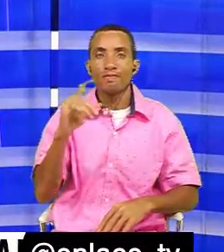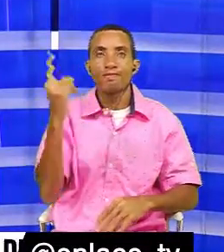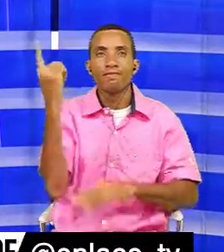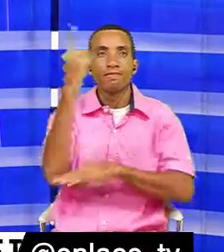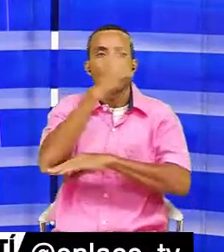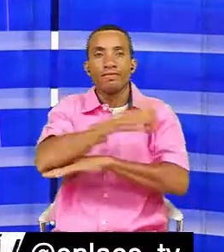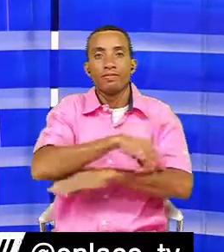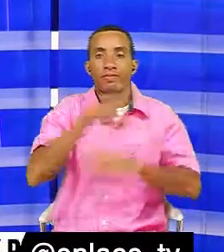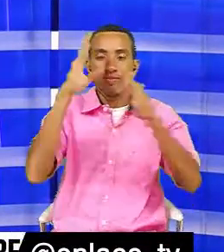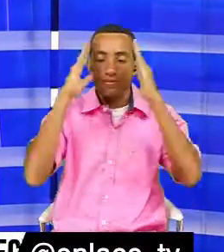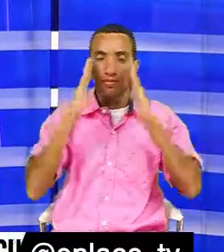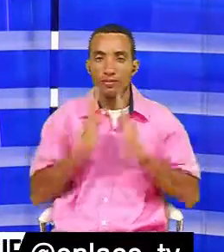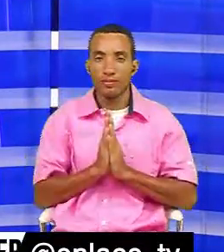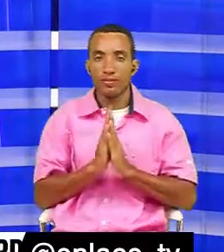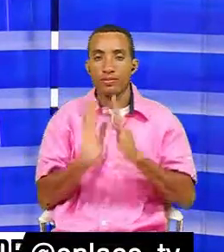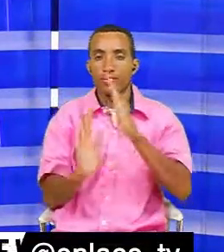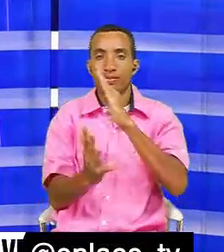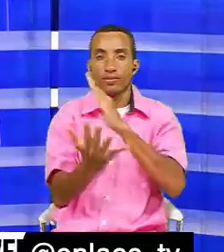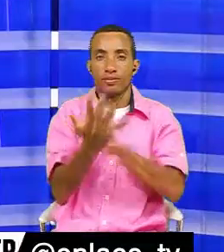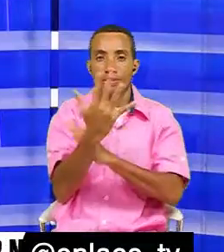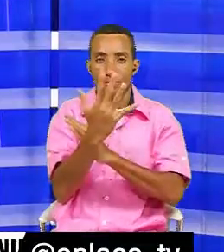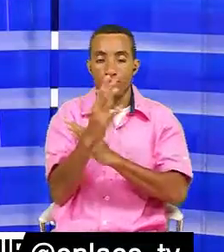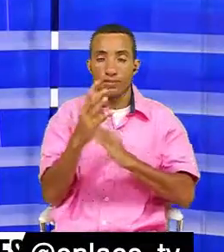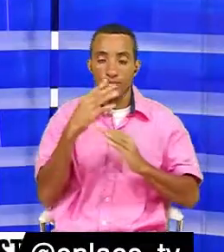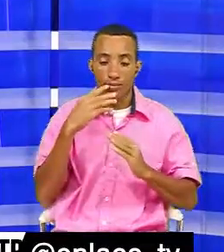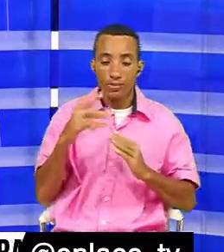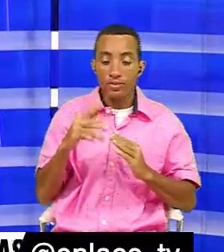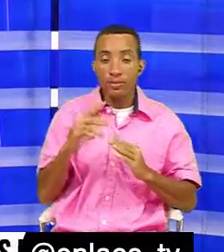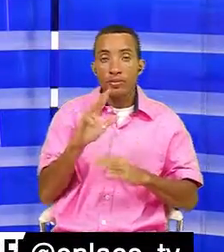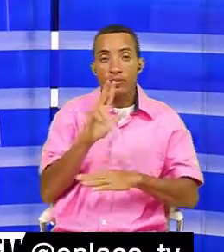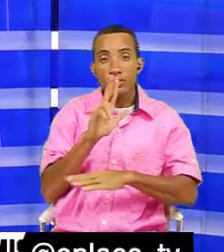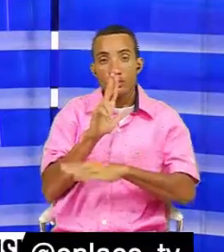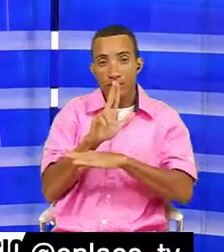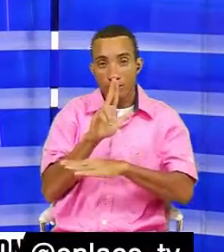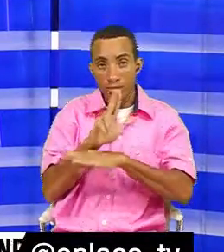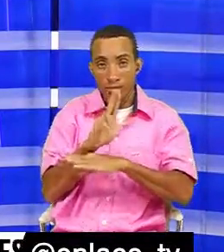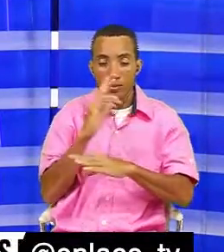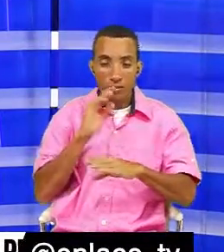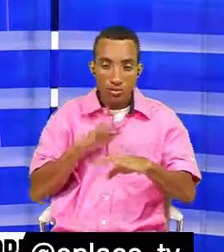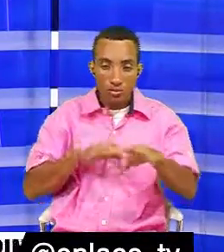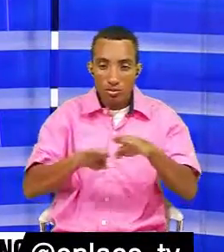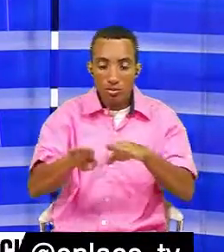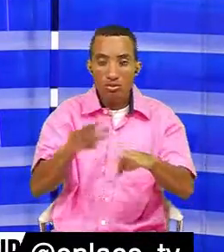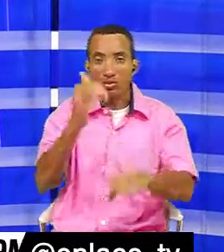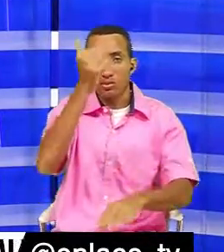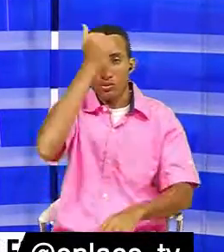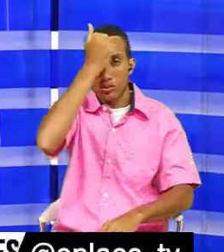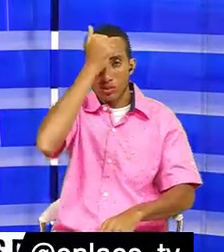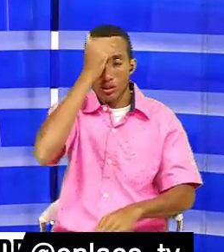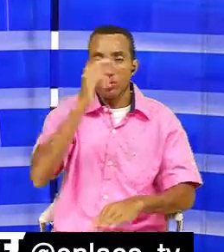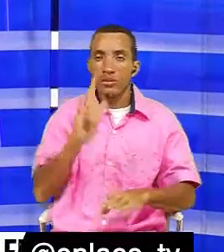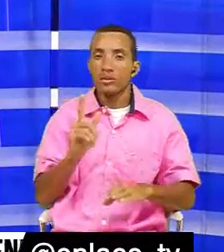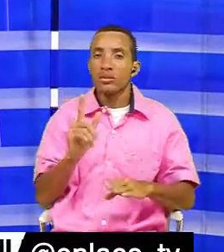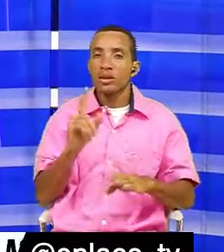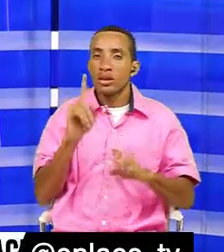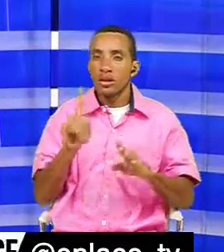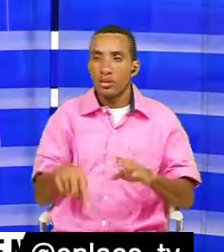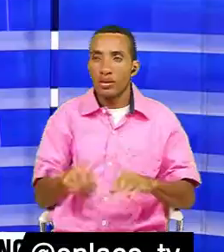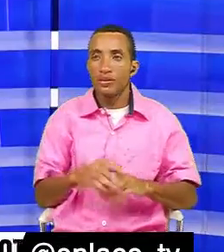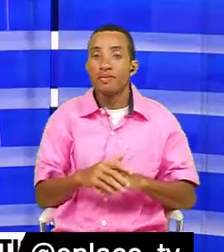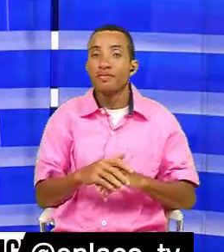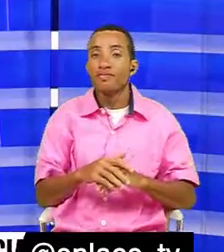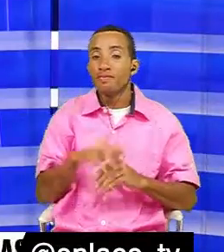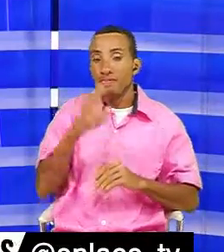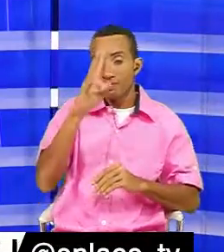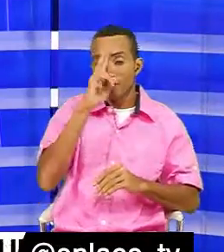mañana saldrán en caravana desde el Parque Camilo Torres por las principales vías de la ciudad, Puerto Petrolero, donde homenajearán